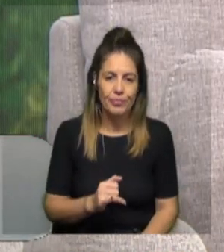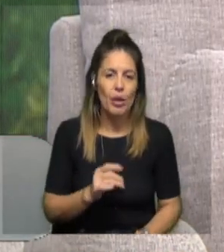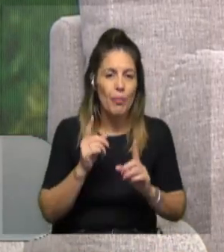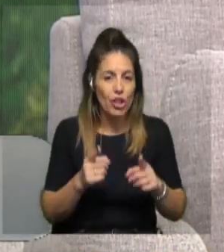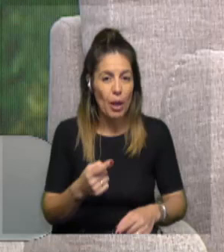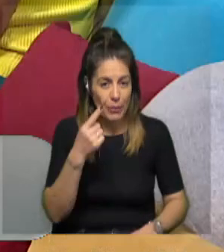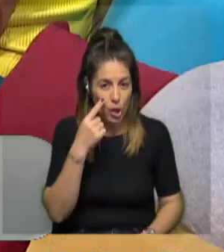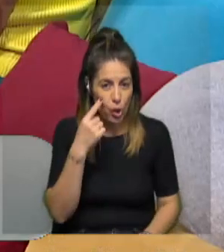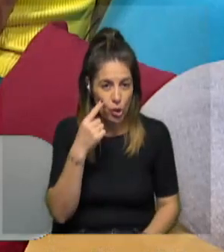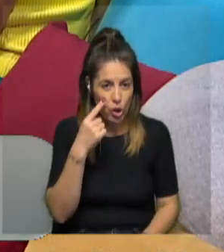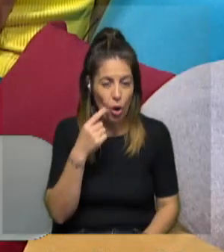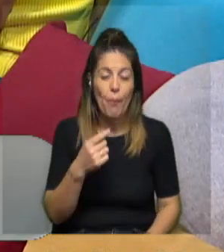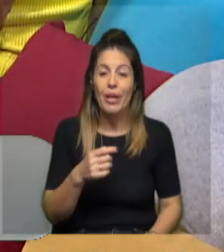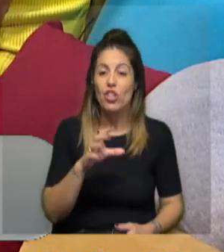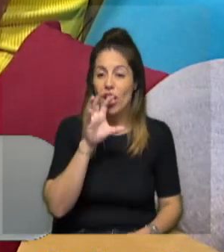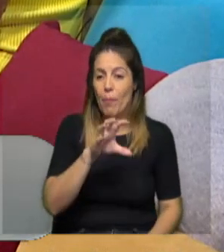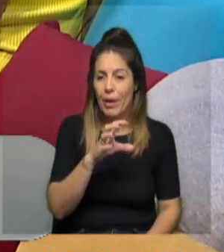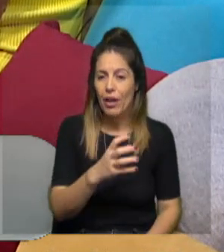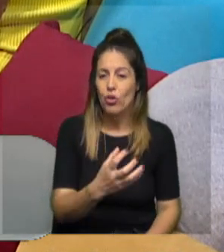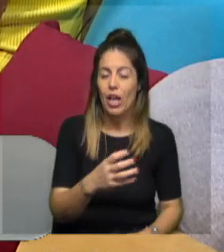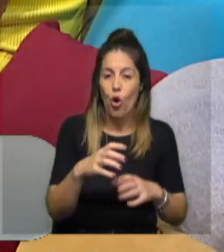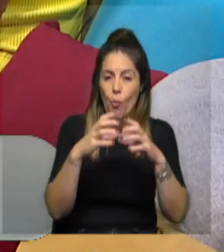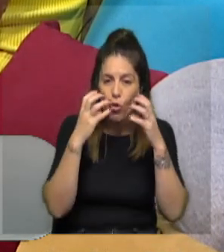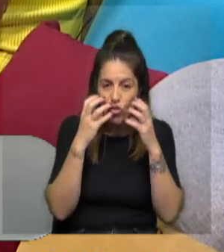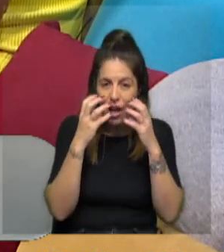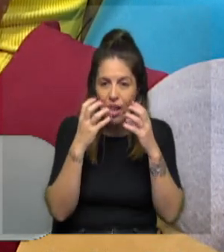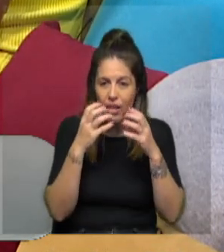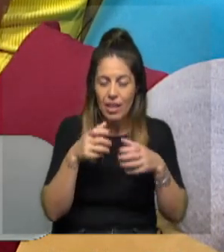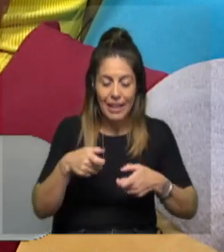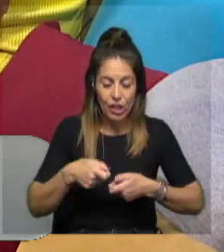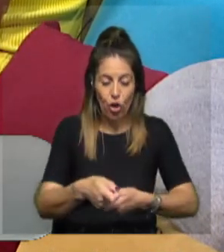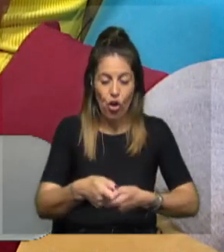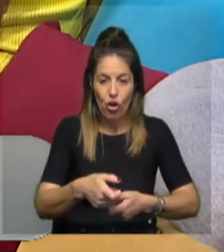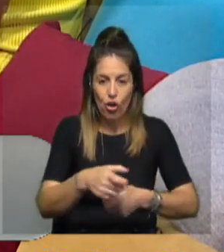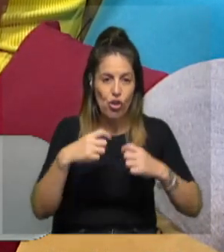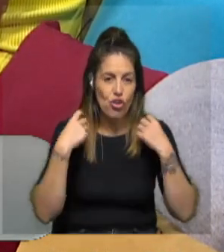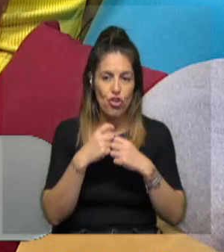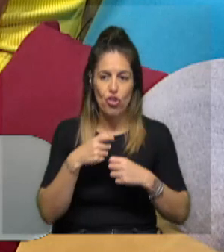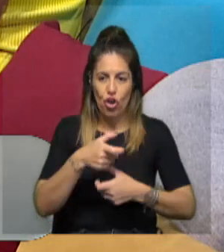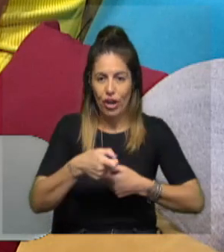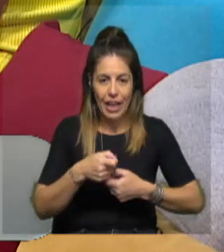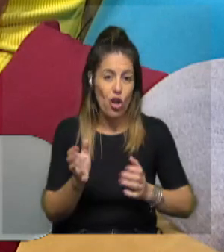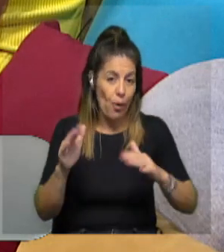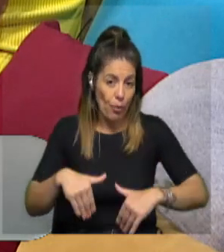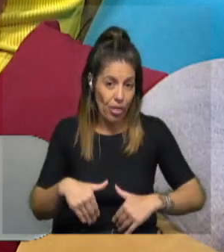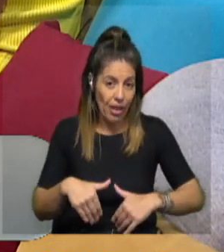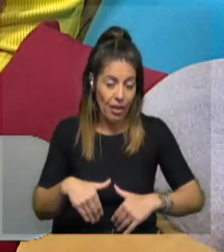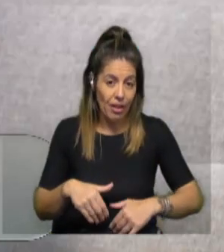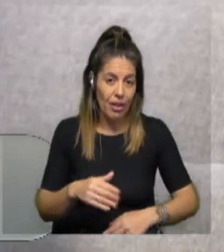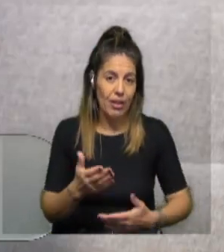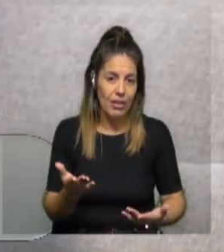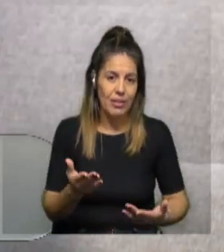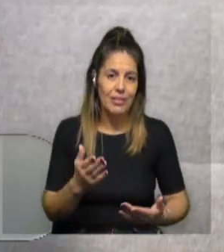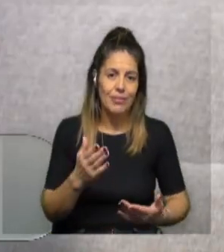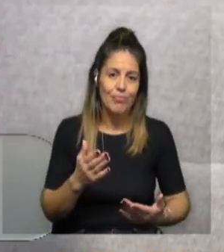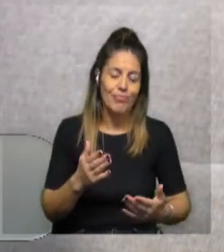conozco con bozal y está con correa, no va a atacar, no va a poder. Sí, no, igual te tira de la bicicleta. Claro, depende. Se pecha,